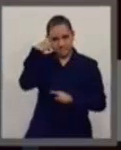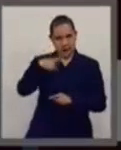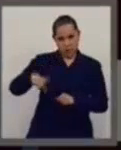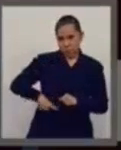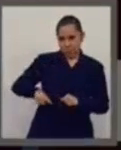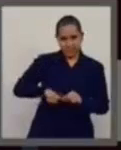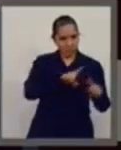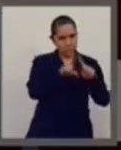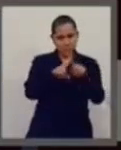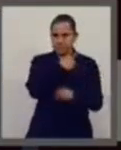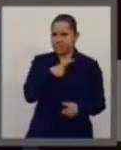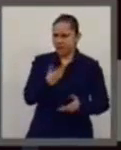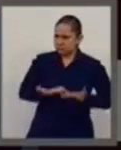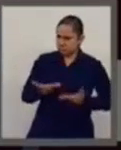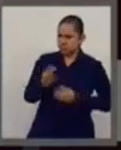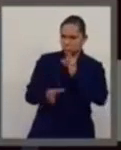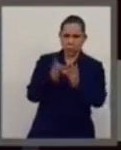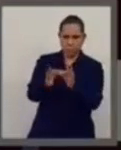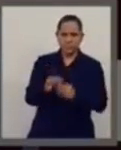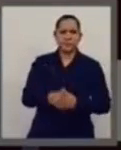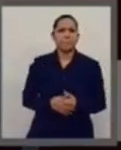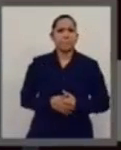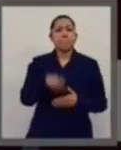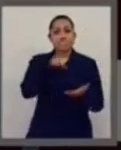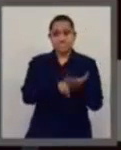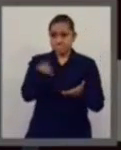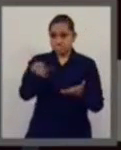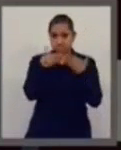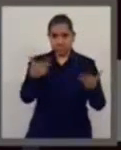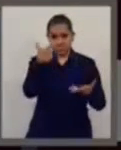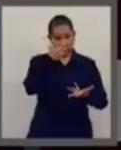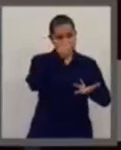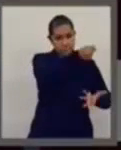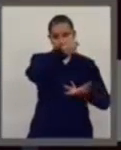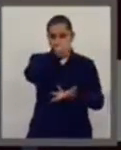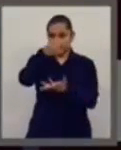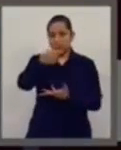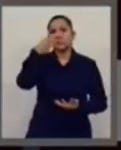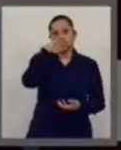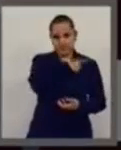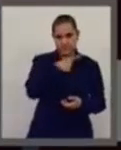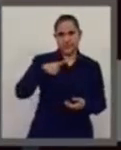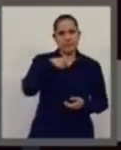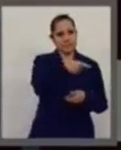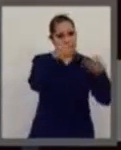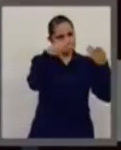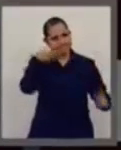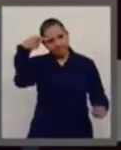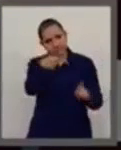República. La debida asignación de recursos del presupuesto para abastecer el vital líquido en las